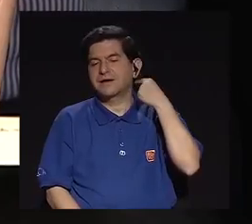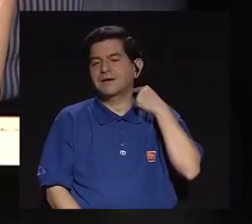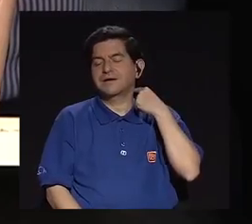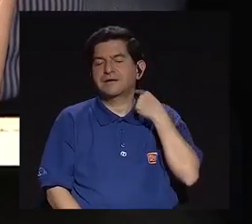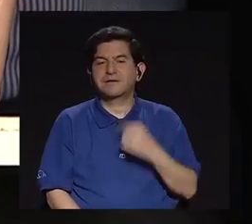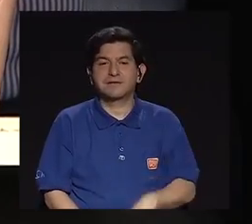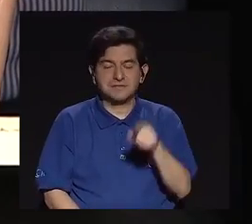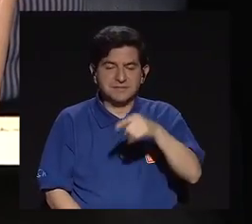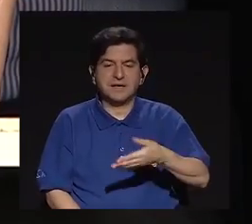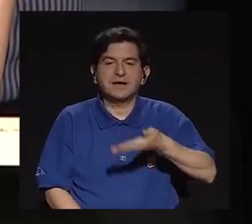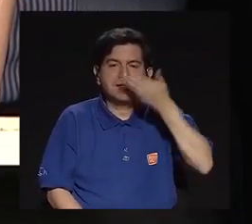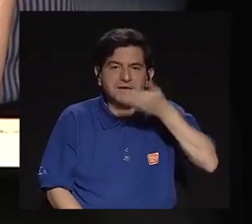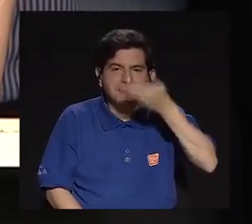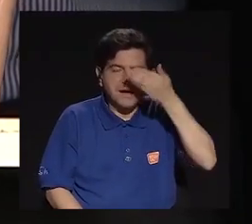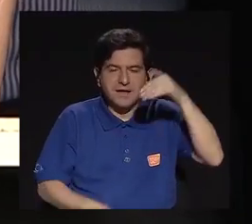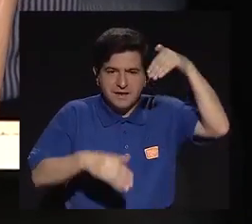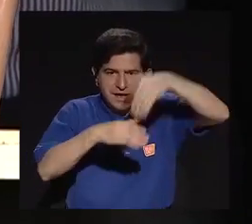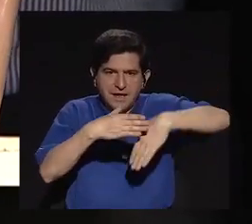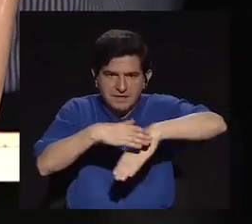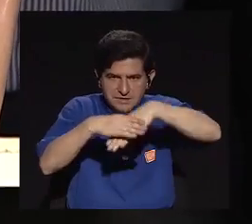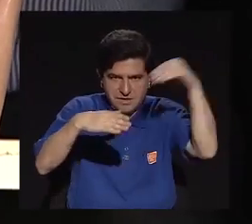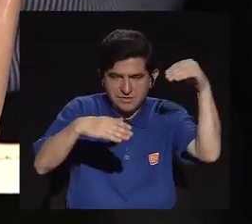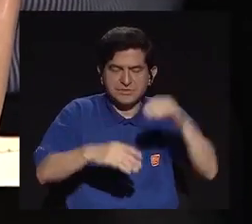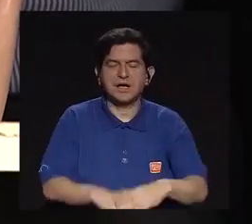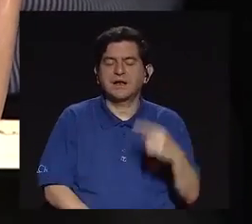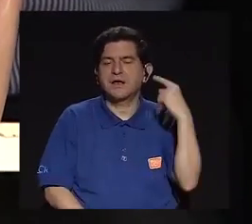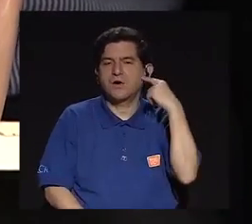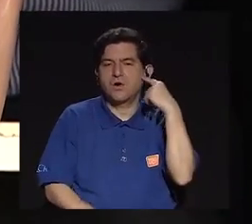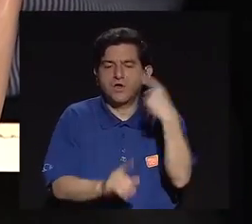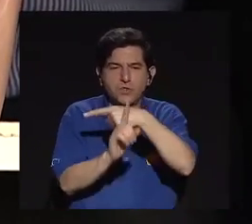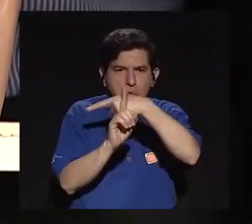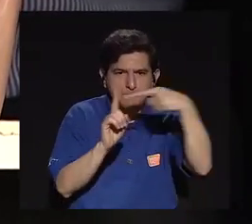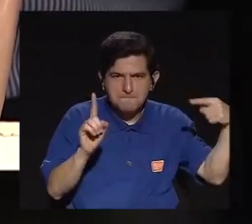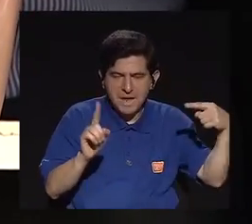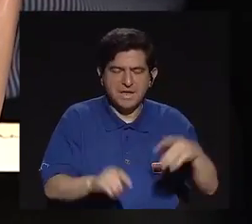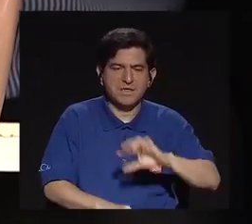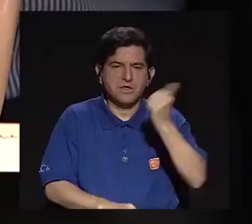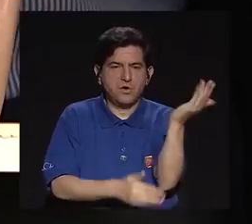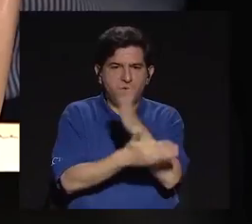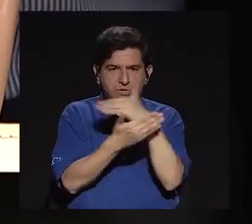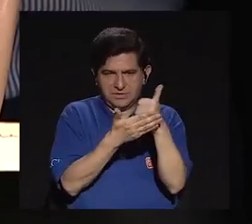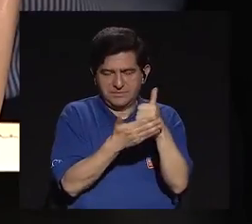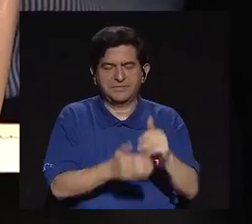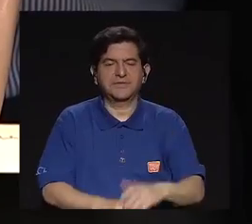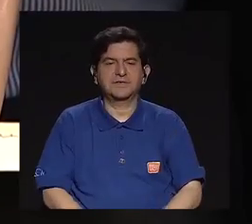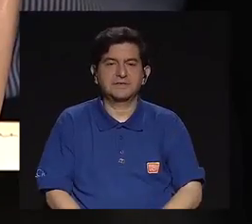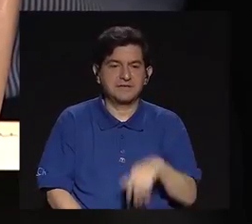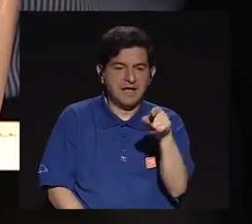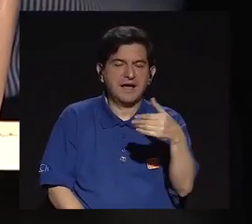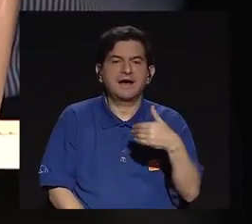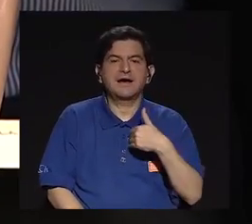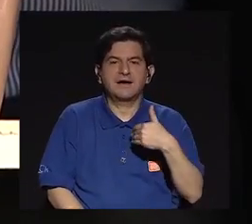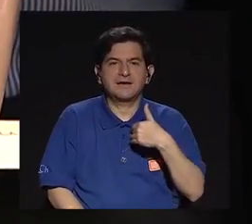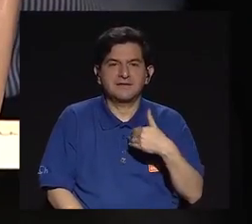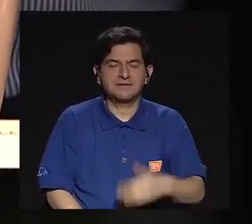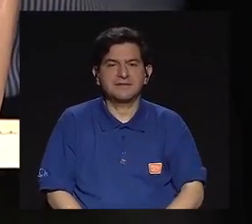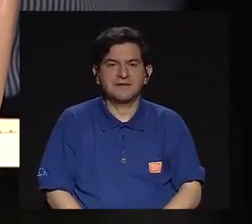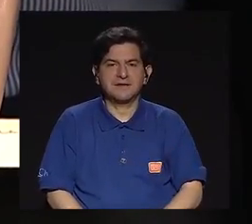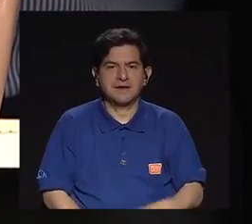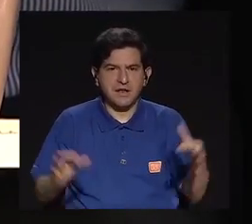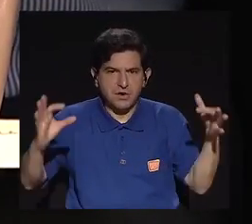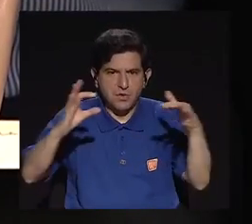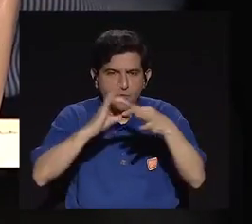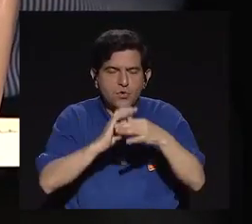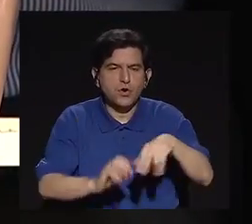aire entra o sale a través de este tubito. Entra al oído medio, que es otra cavidad que está dentro del hueso del oído, donde ahí se comunica